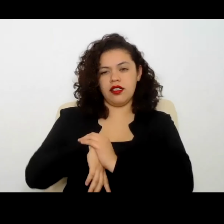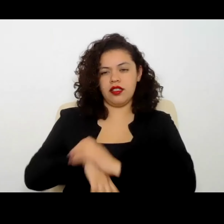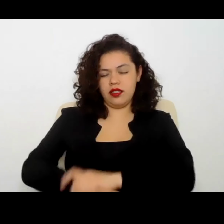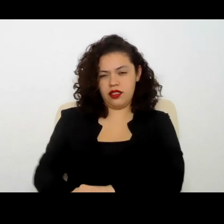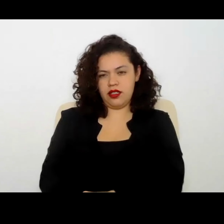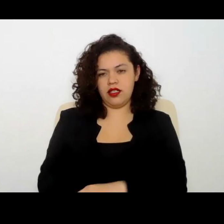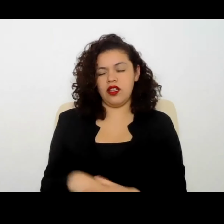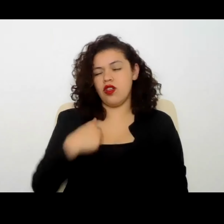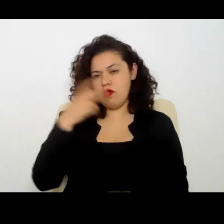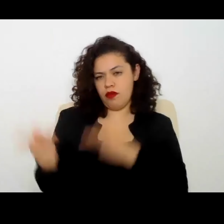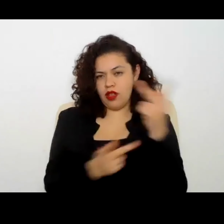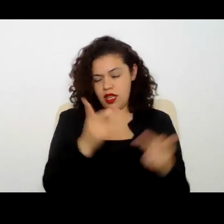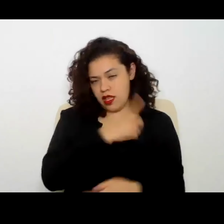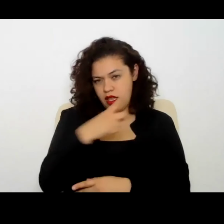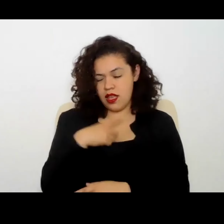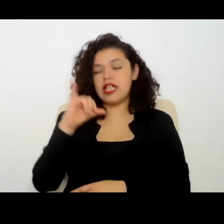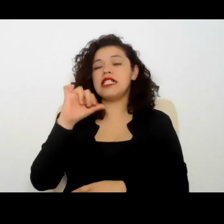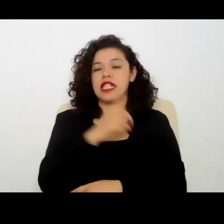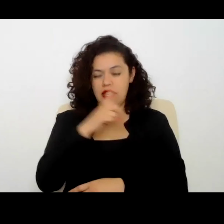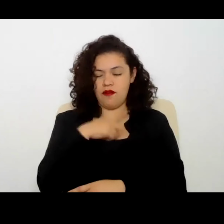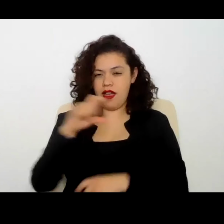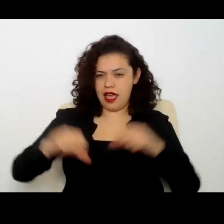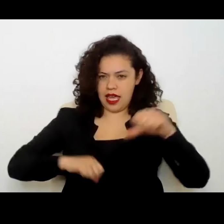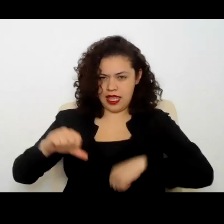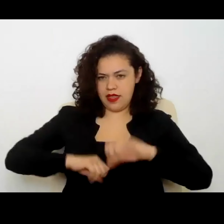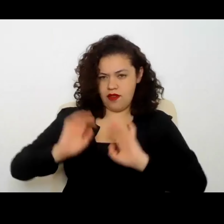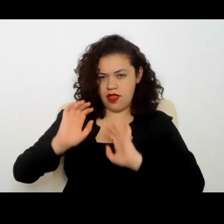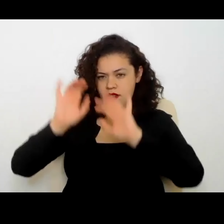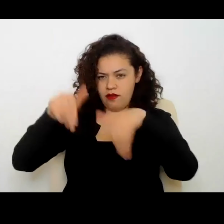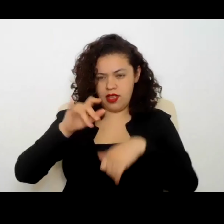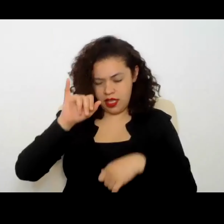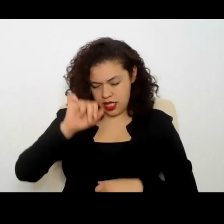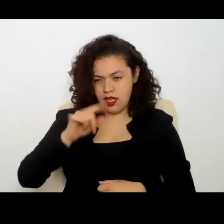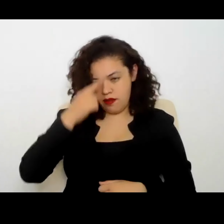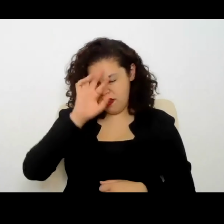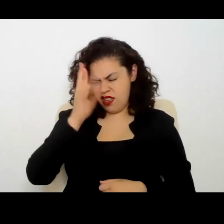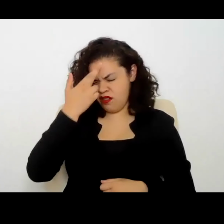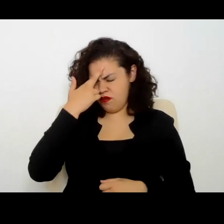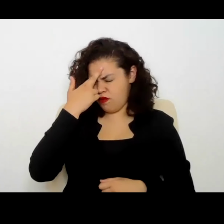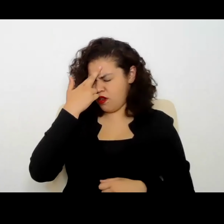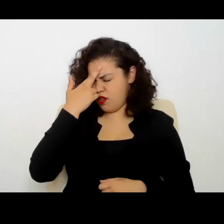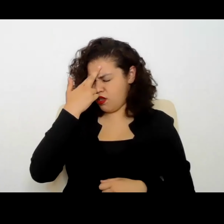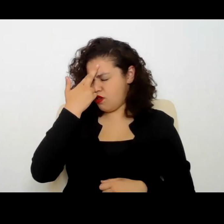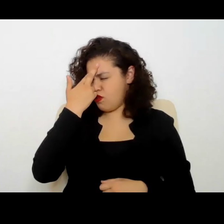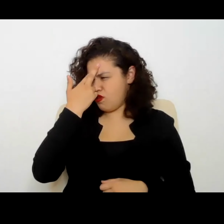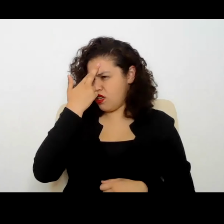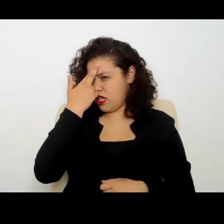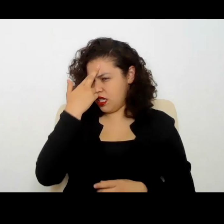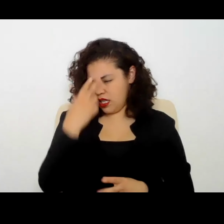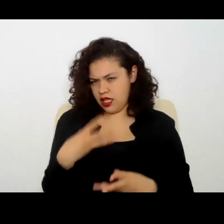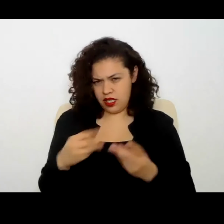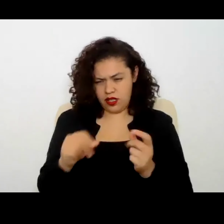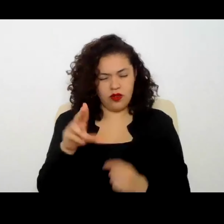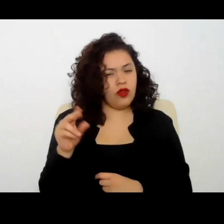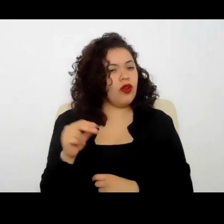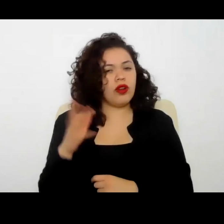teníamos que dar de alta esa actividad como, no recuerdo el rubro de gasto o el